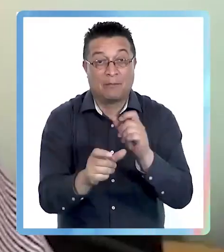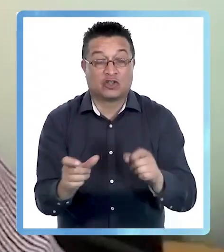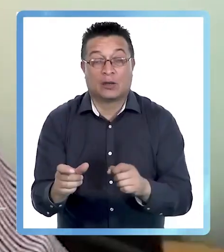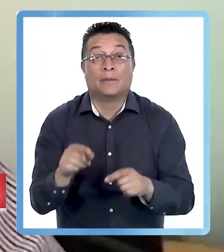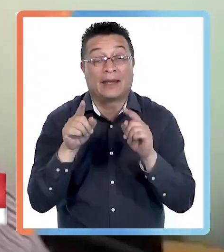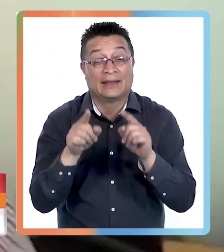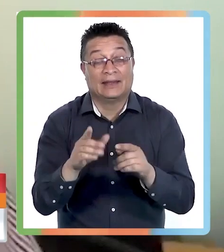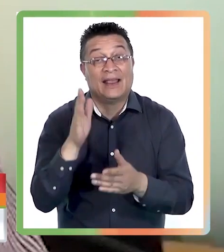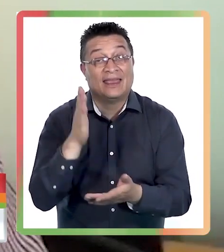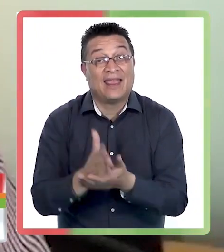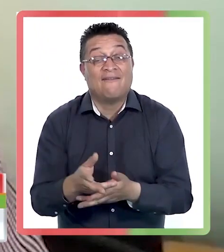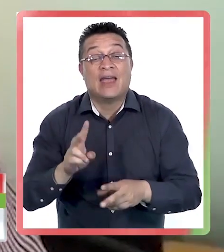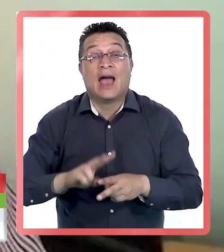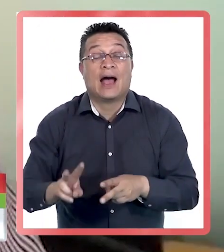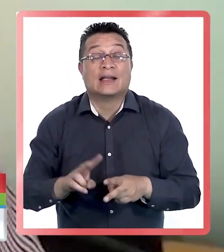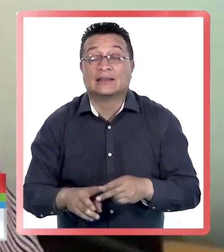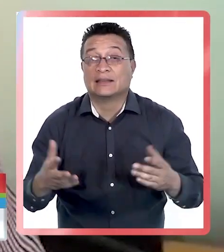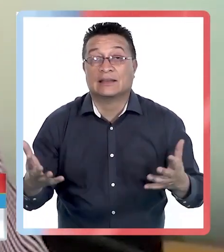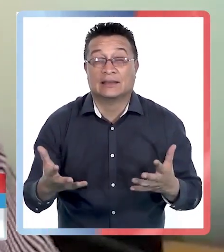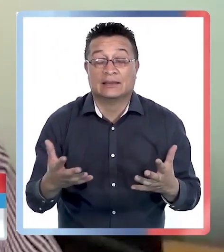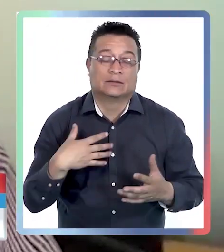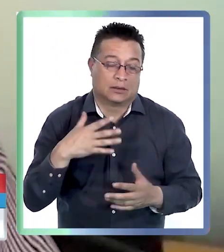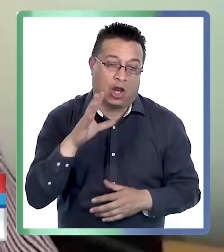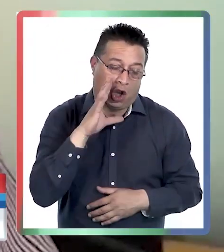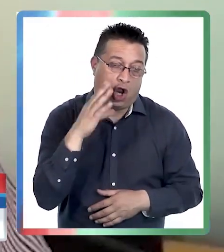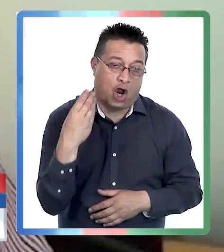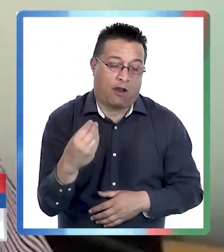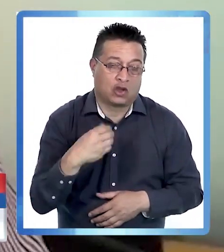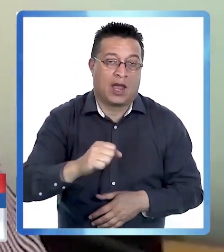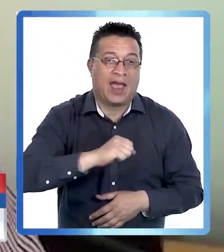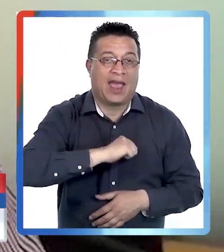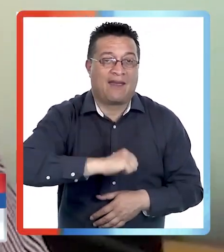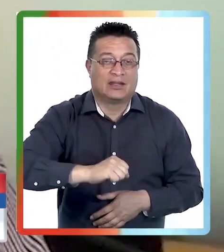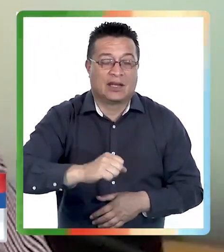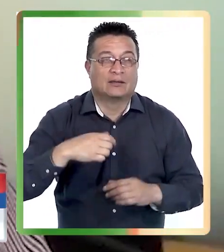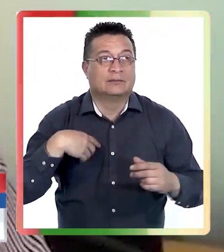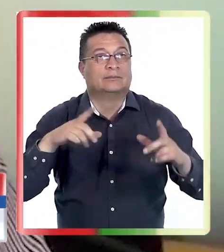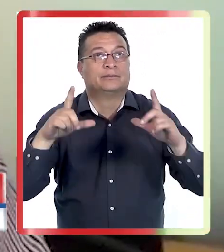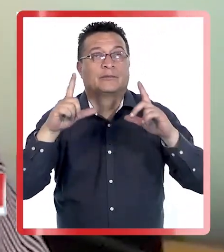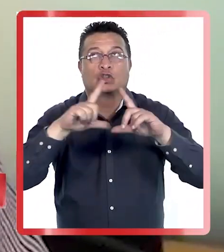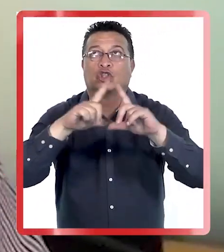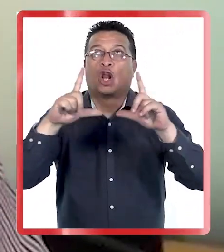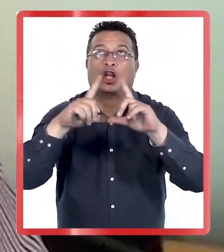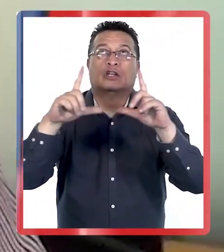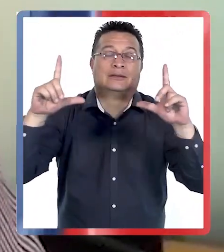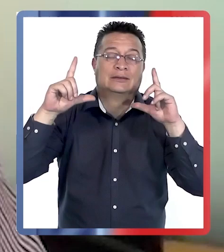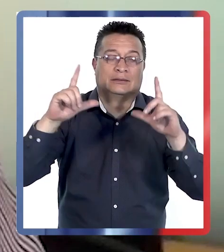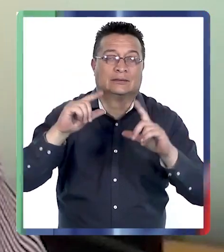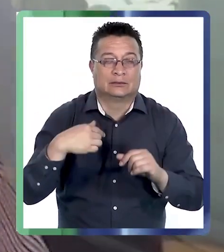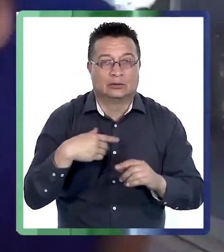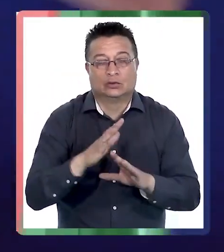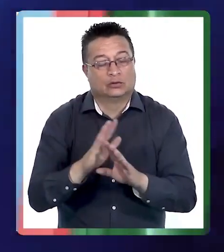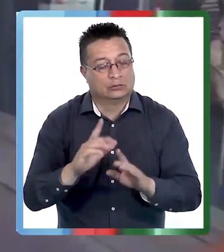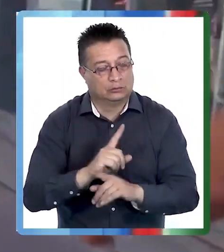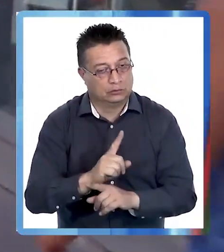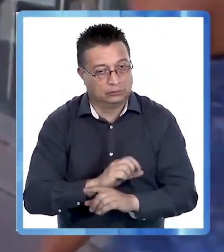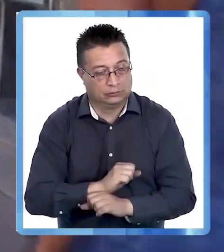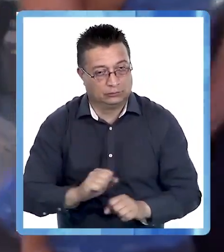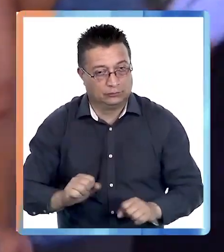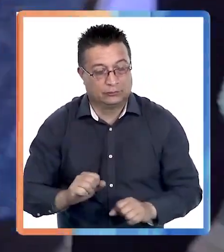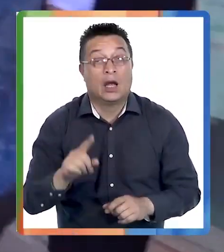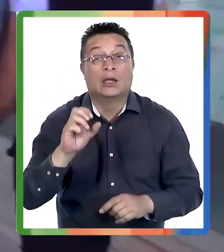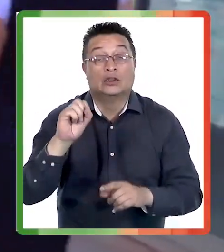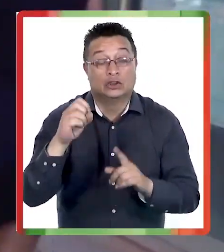personas? Aquí lo que hay que hacer es evidentemente evitar exponerse a los rayos solares a libre